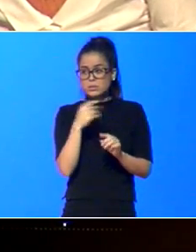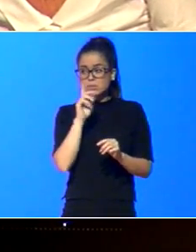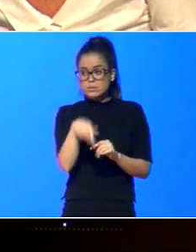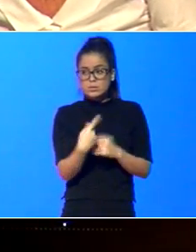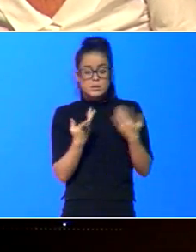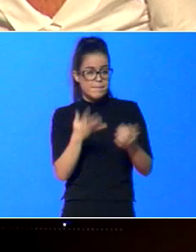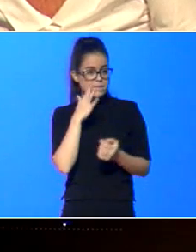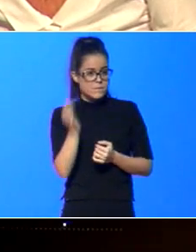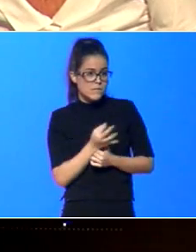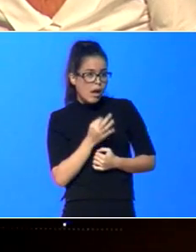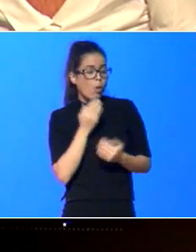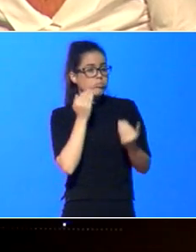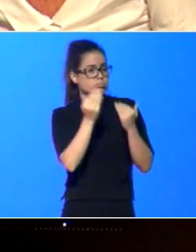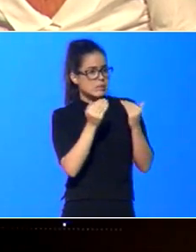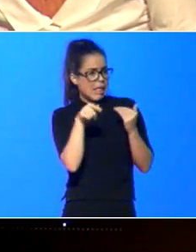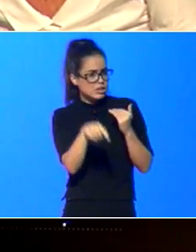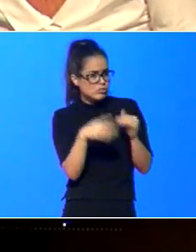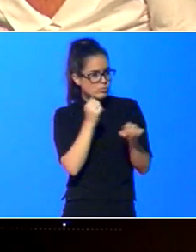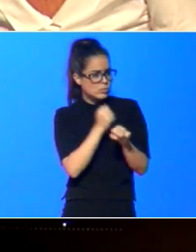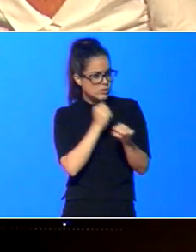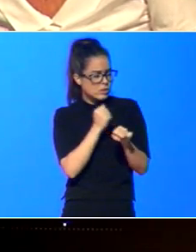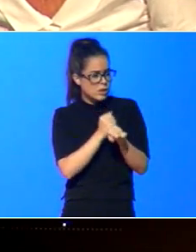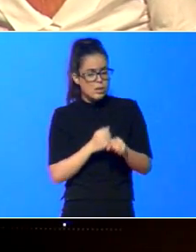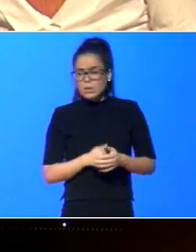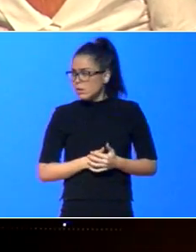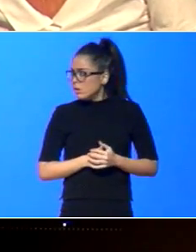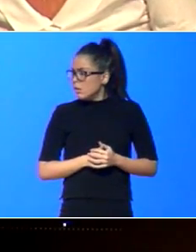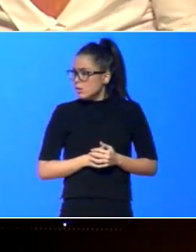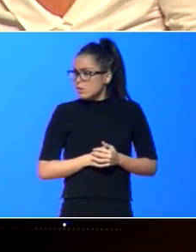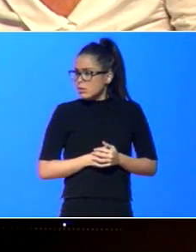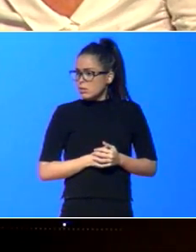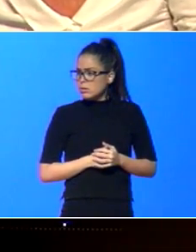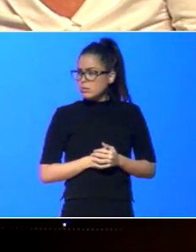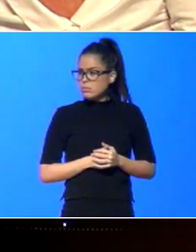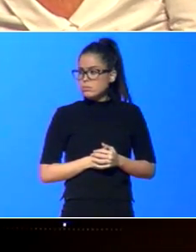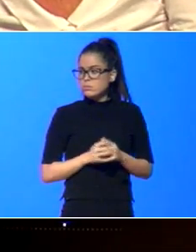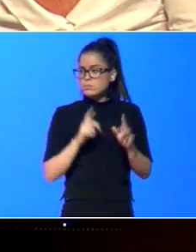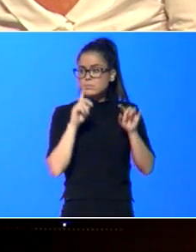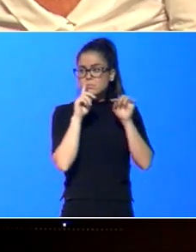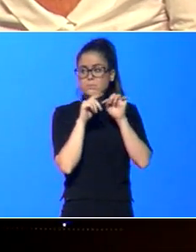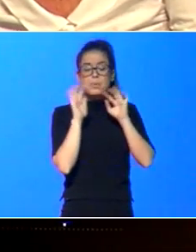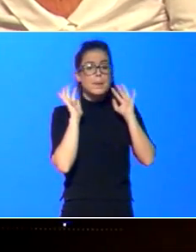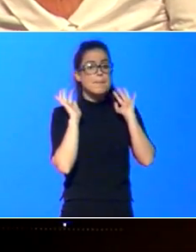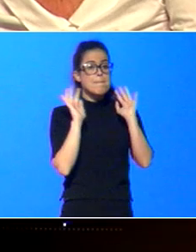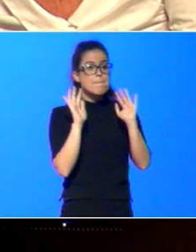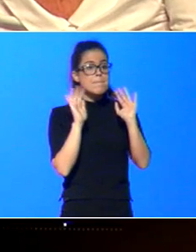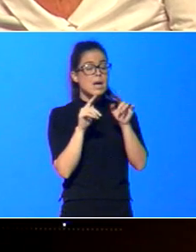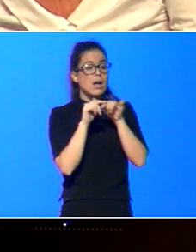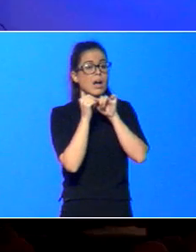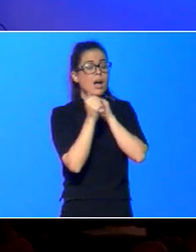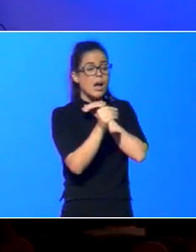dana sailkatzen dabe, tipintzen dute zenbakitxu bat eta dana, ez? Baina ez dut uste horrek gero eukie